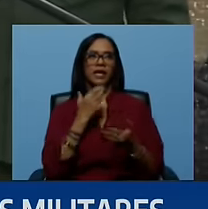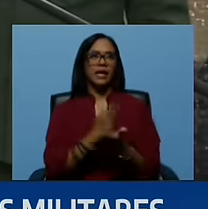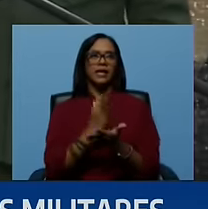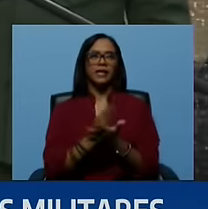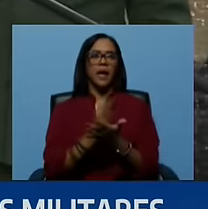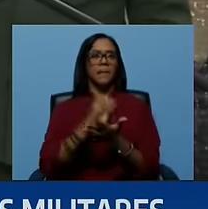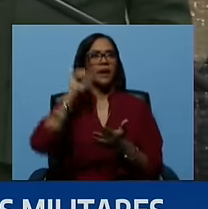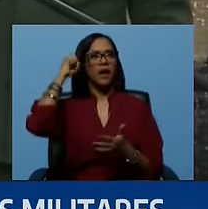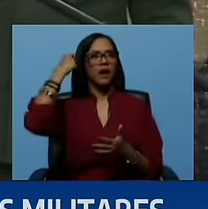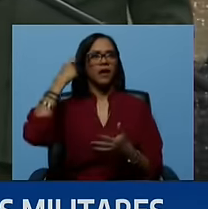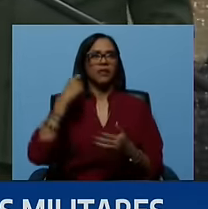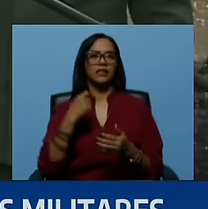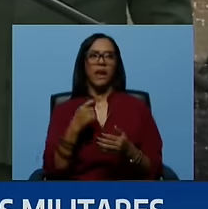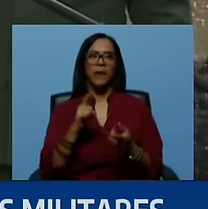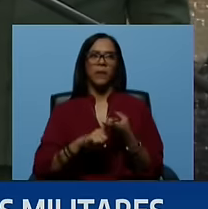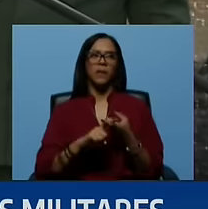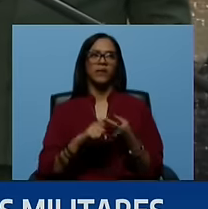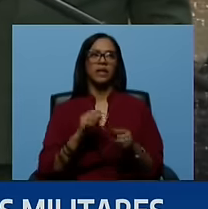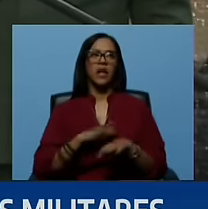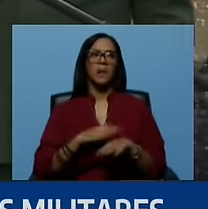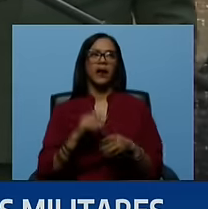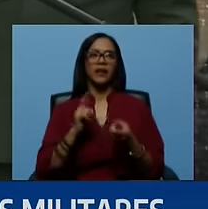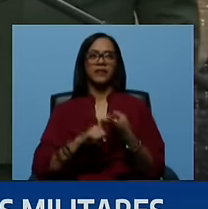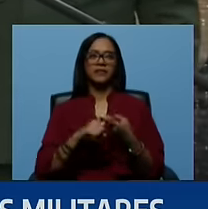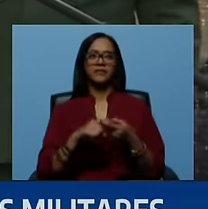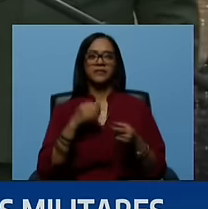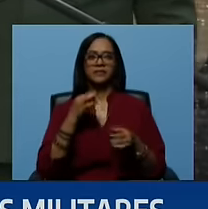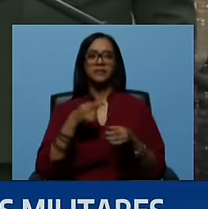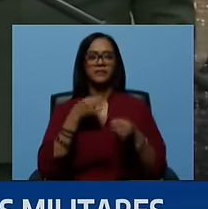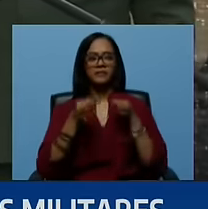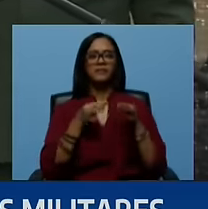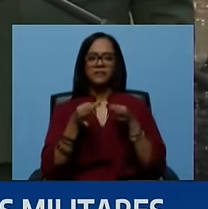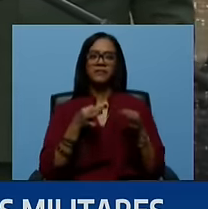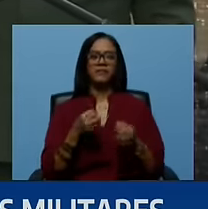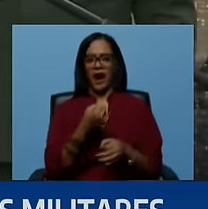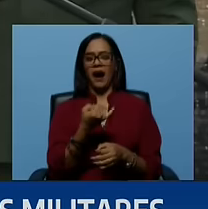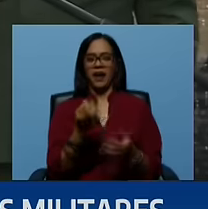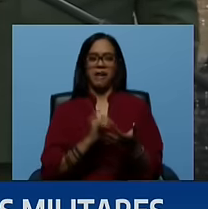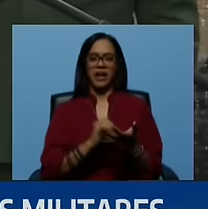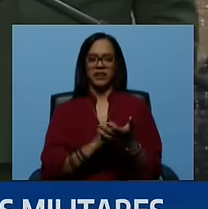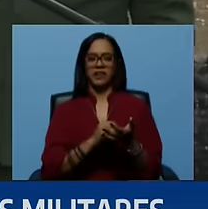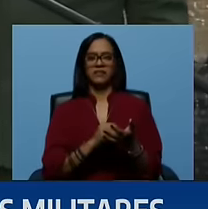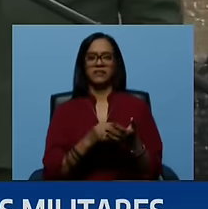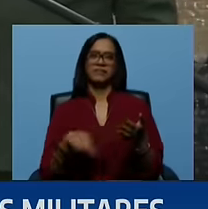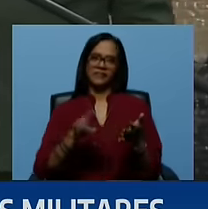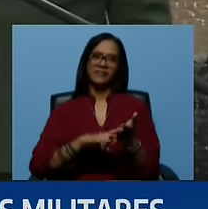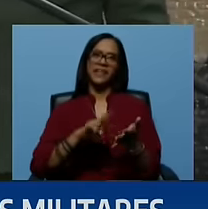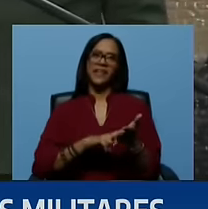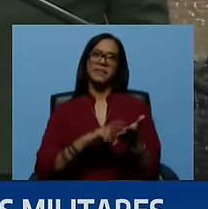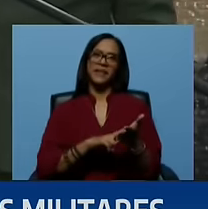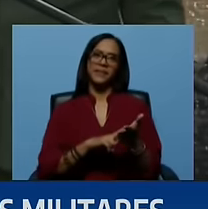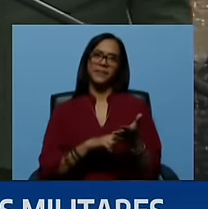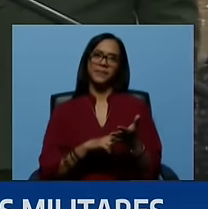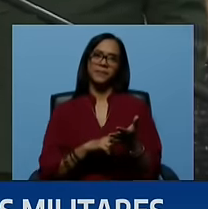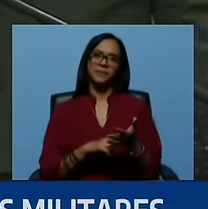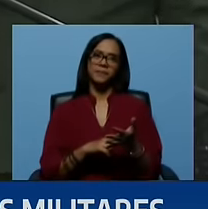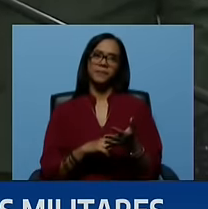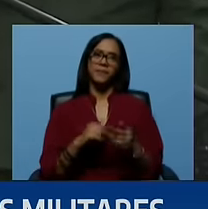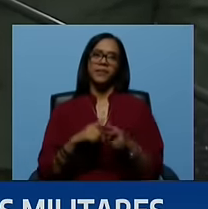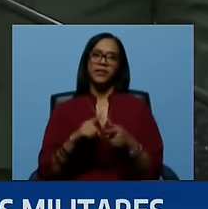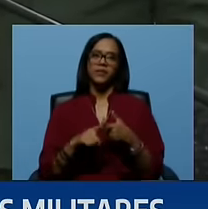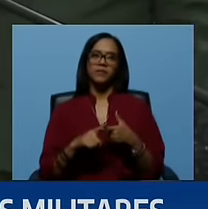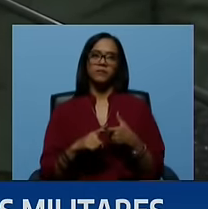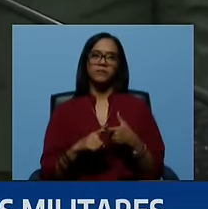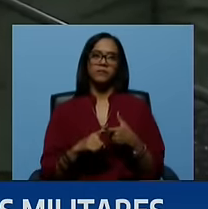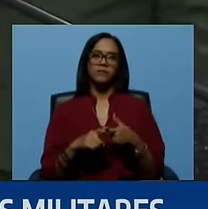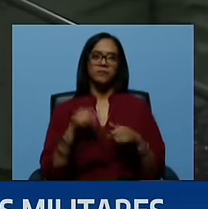recordaba se lo recordaba silia porque yo a le cuento todas estas cosas a veces hasta varias veces entonces aquí